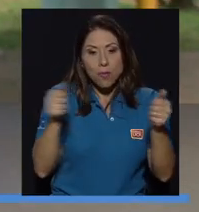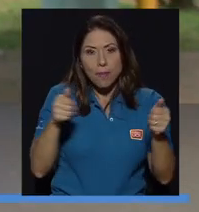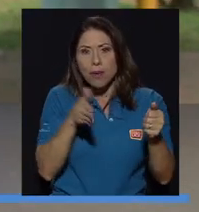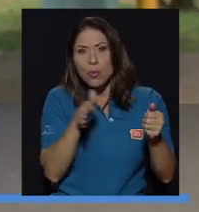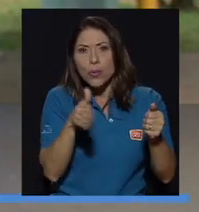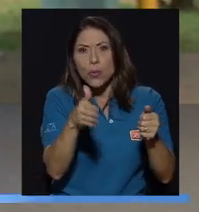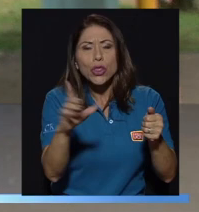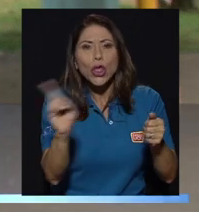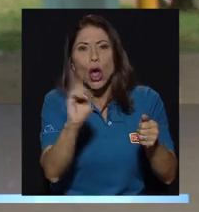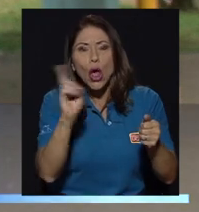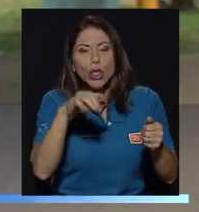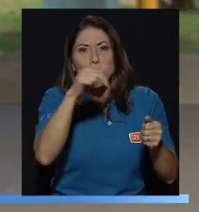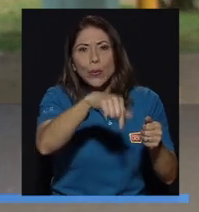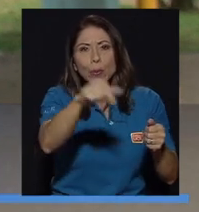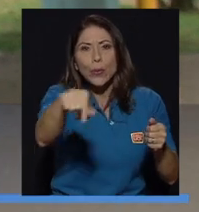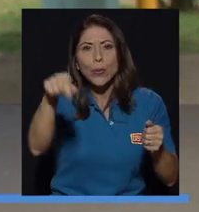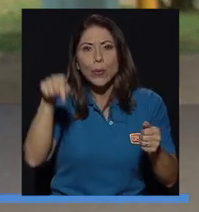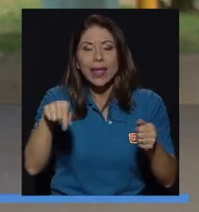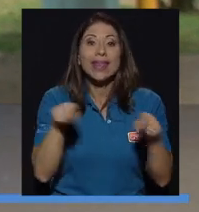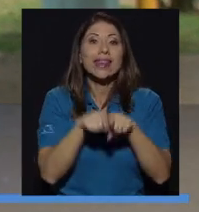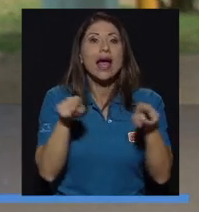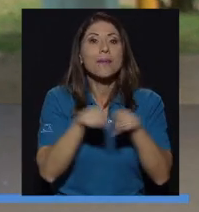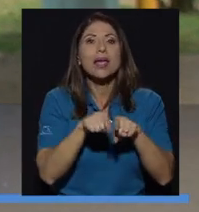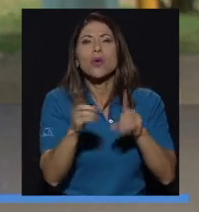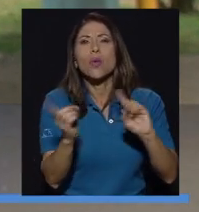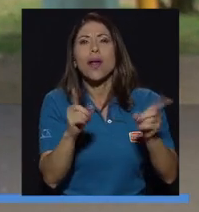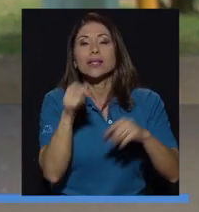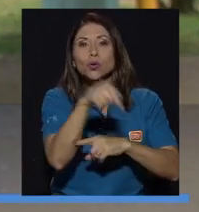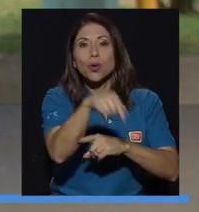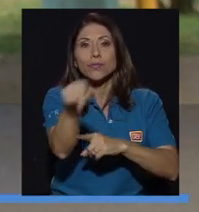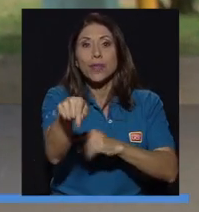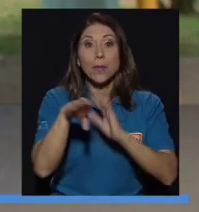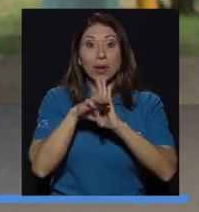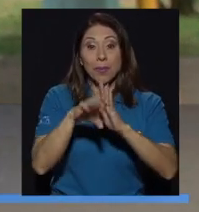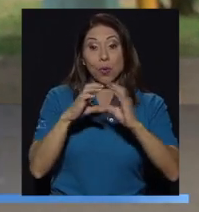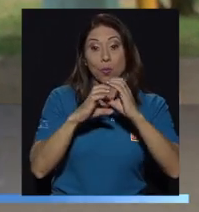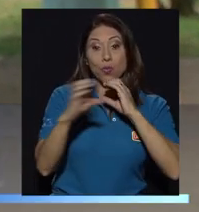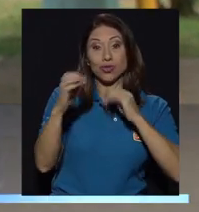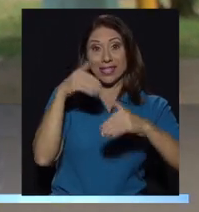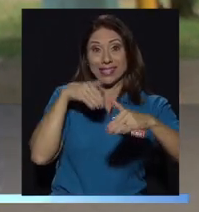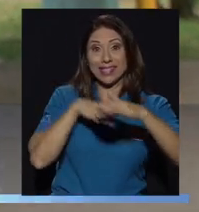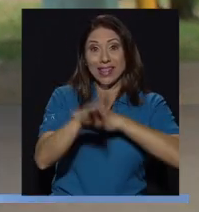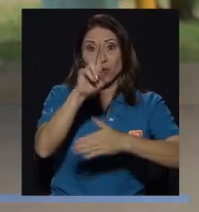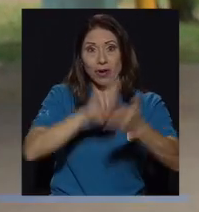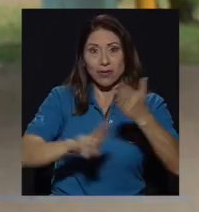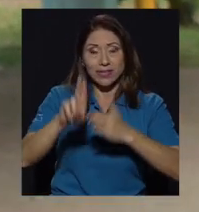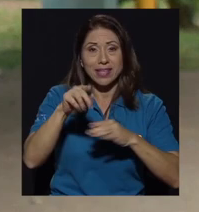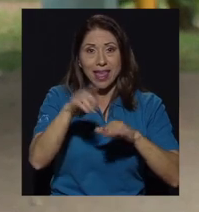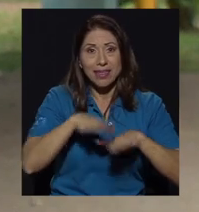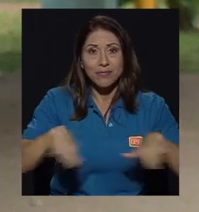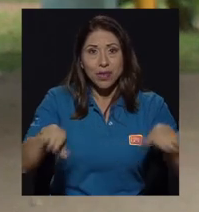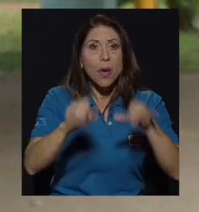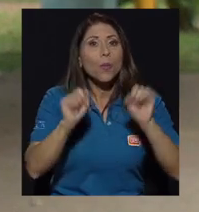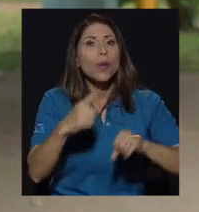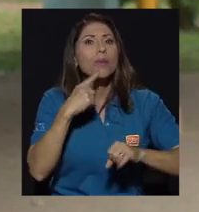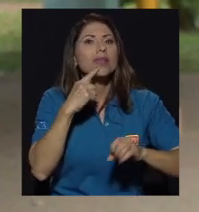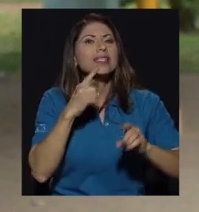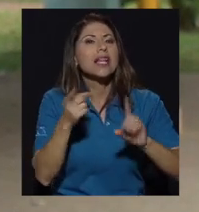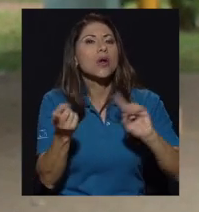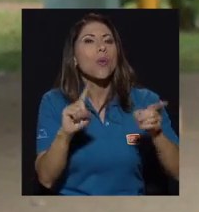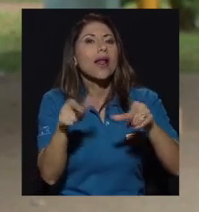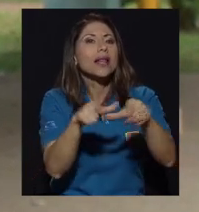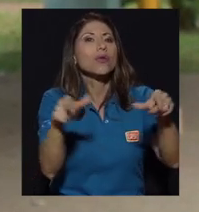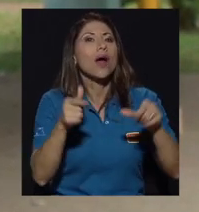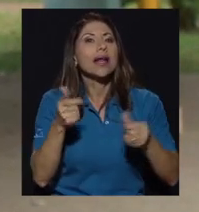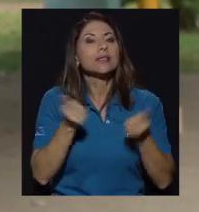dónde están las paradas de cada una de las rutas. Y además también cuáles son esas paradas. Al menos para los buses internos, podemos decirles en qué parte de la